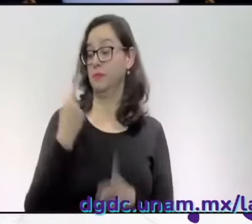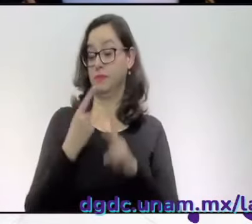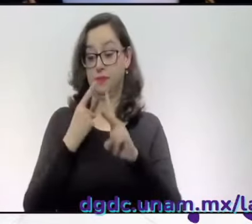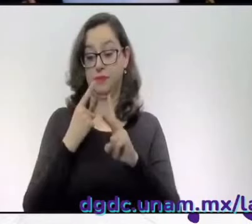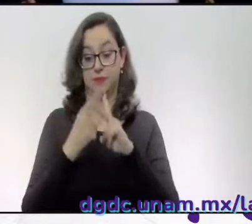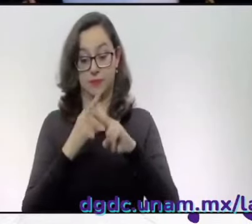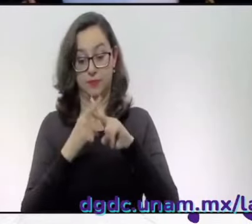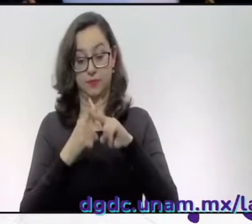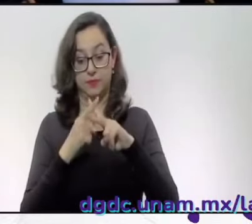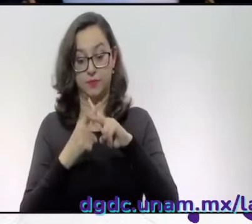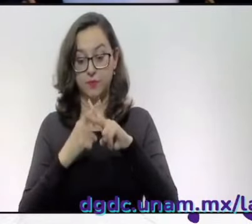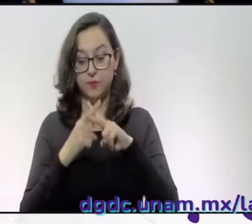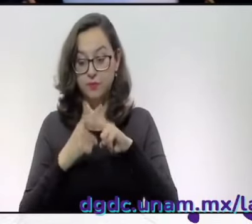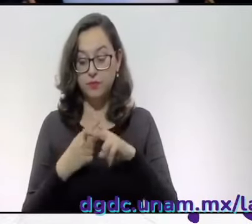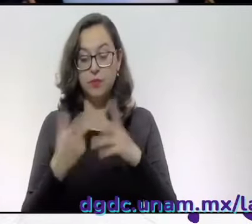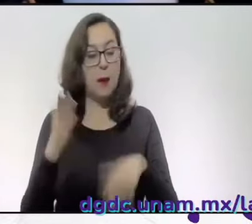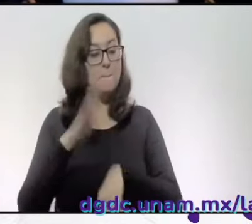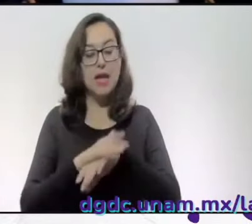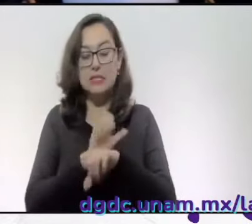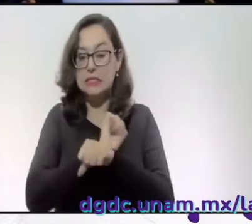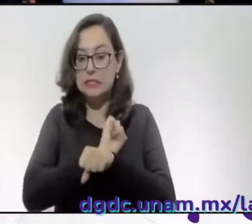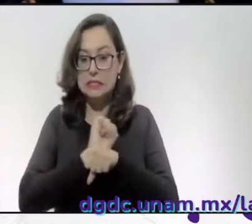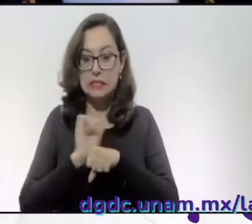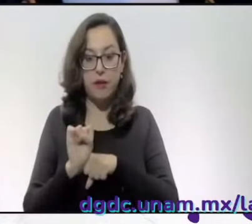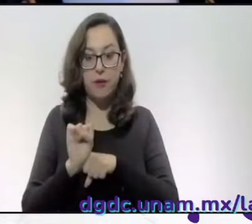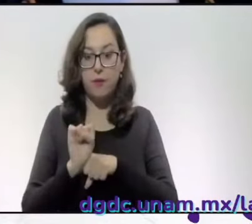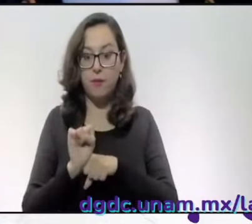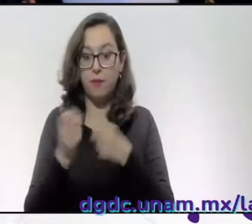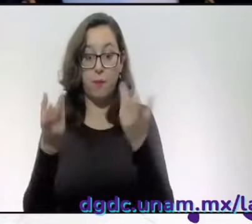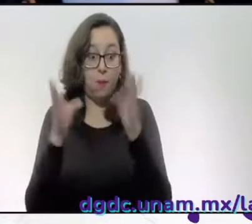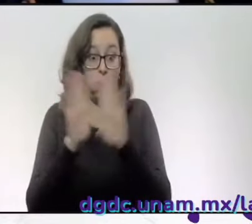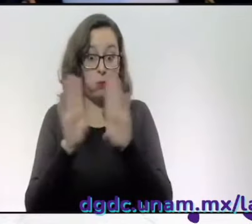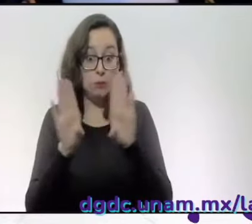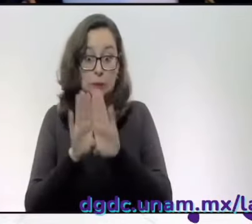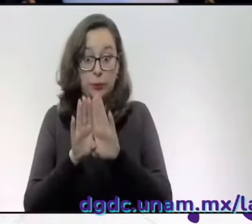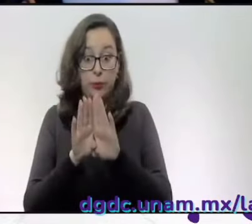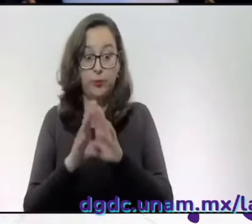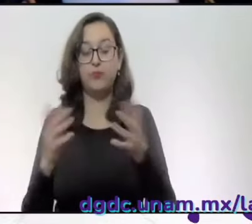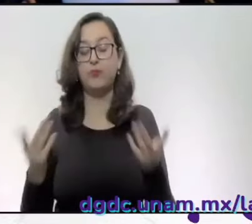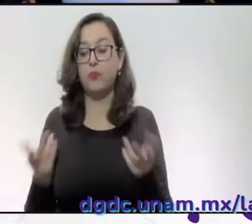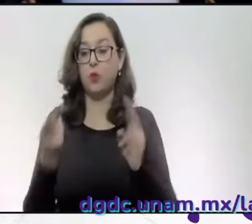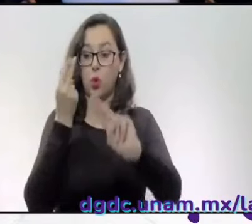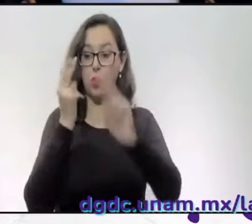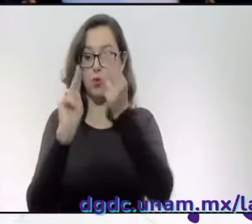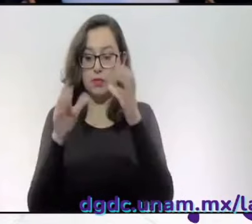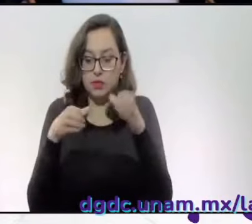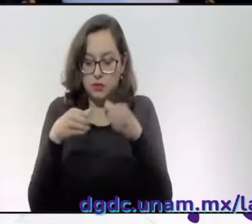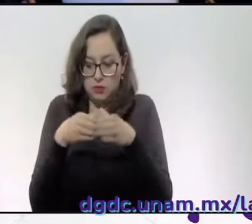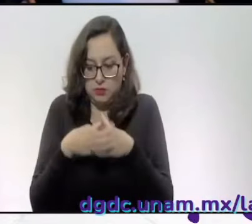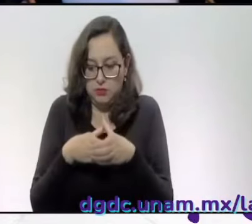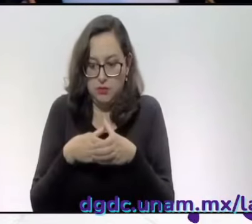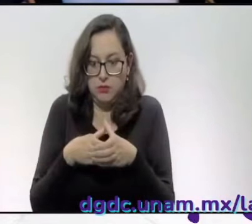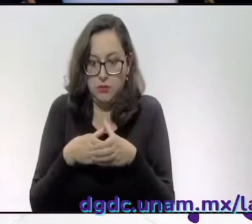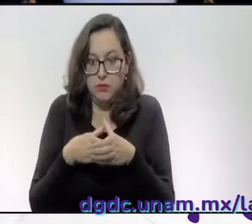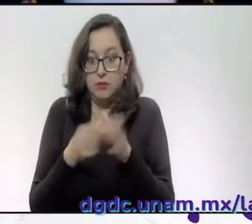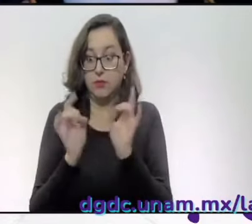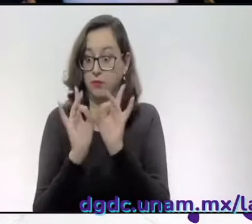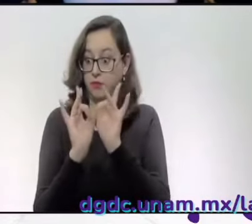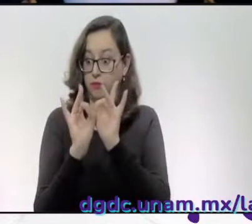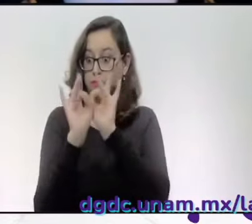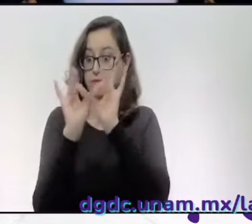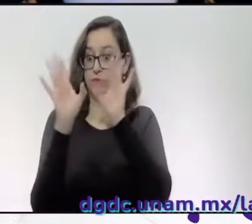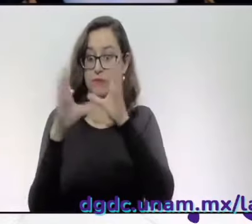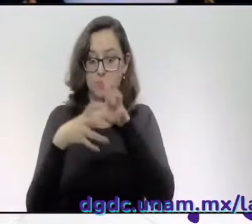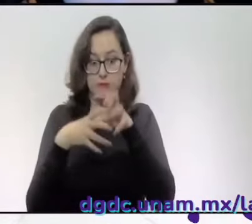menos el más primitivo de todos, que es tomar algo así como la expansión del universo, según calculas a través de la constante de Hubble. La ley de Hubble es muy